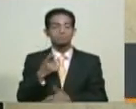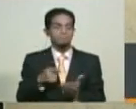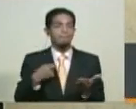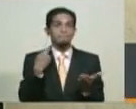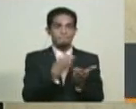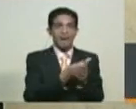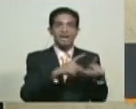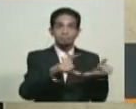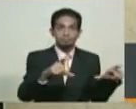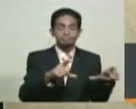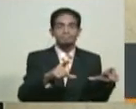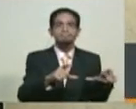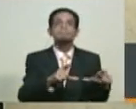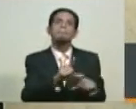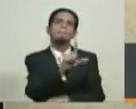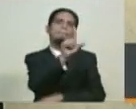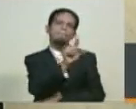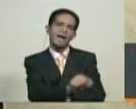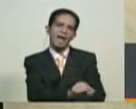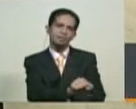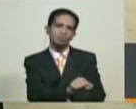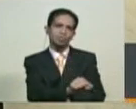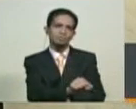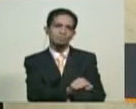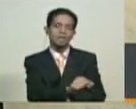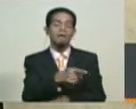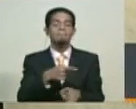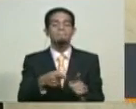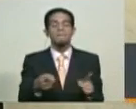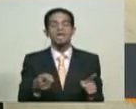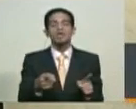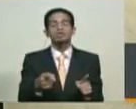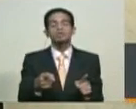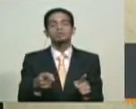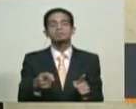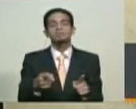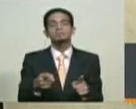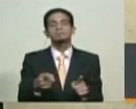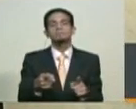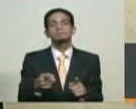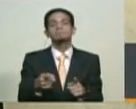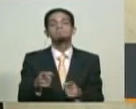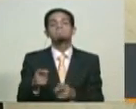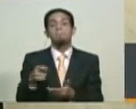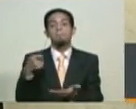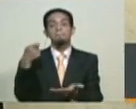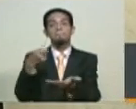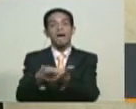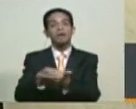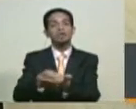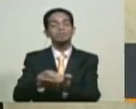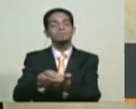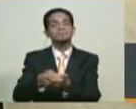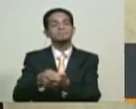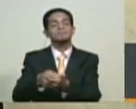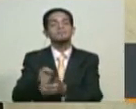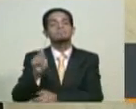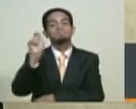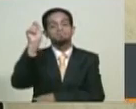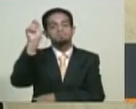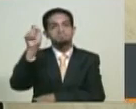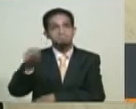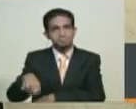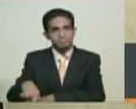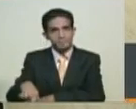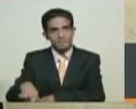moneda, te dan un precio del producto. Si lo tienes que pagar